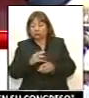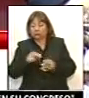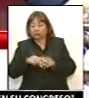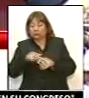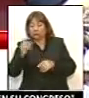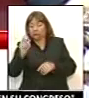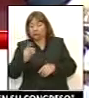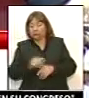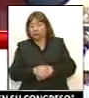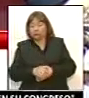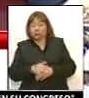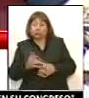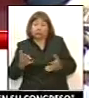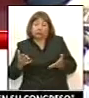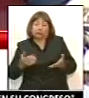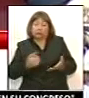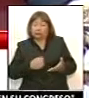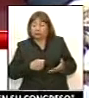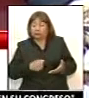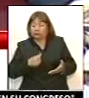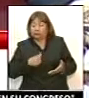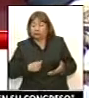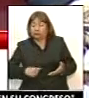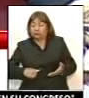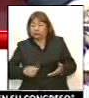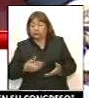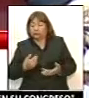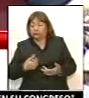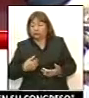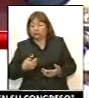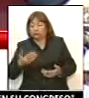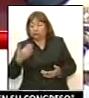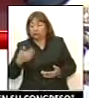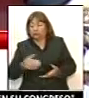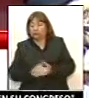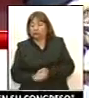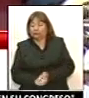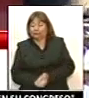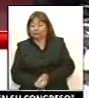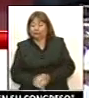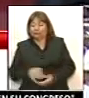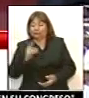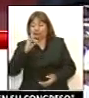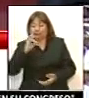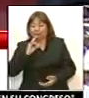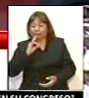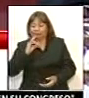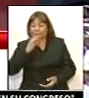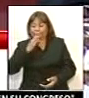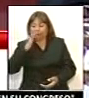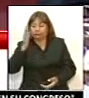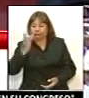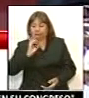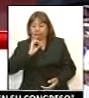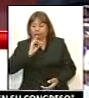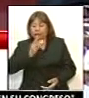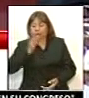migratorio. Bueno, ella lamentablemente es también hija de en situaciones donde yo era una migrante en ese momento en los Estados Unidos. Nació allá y